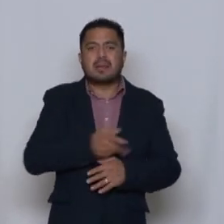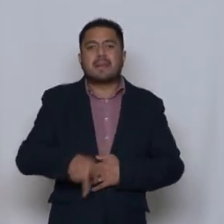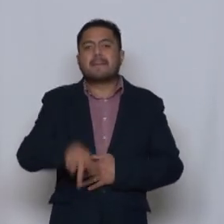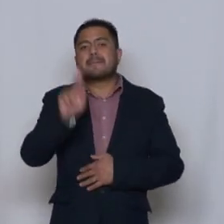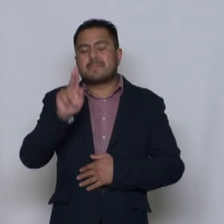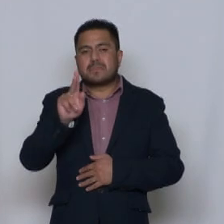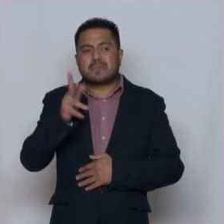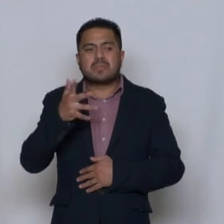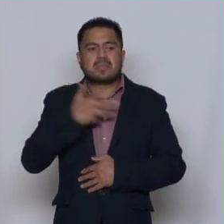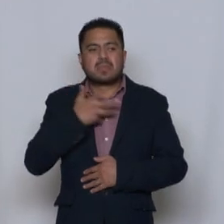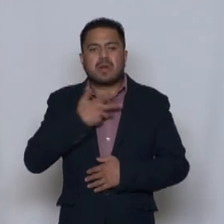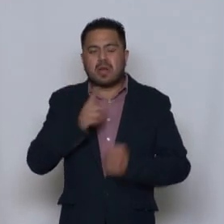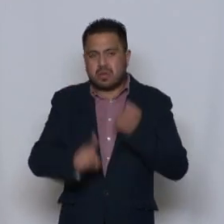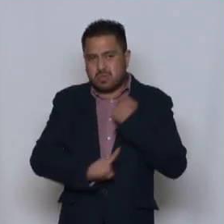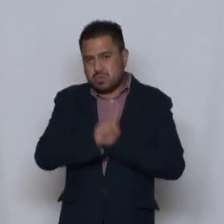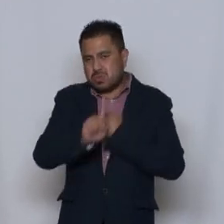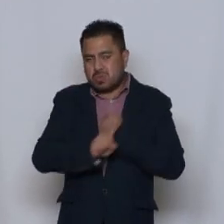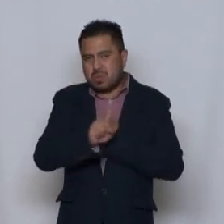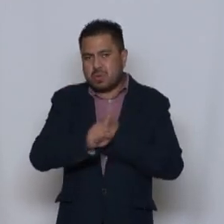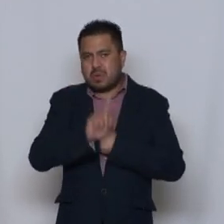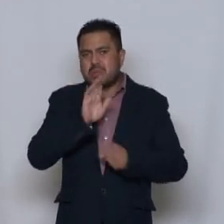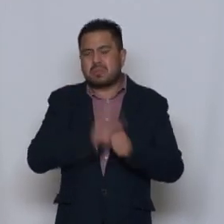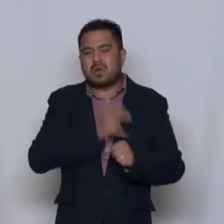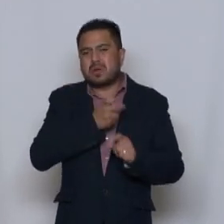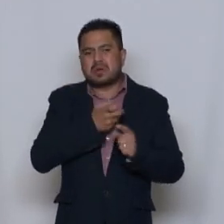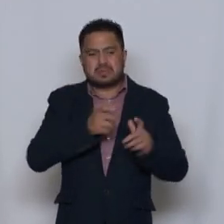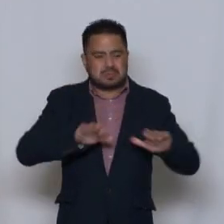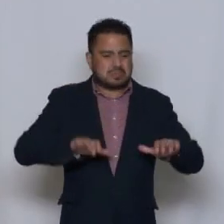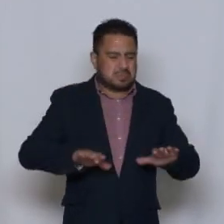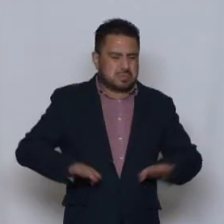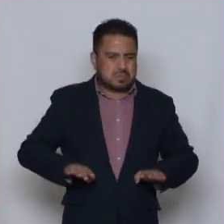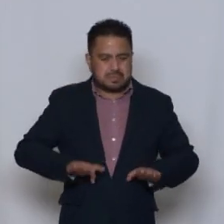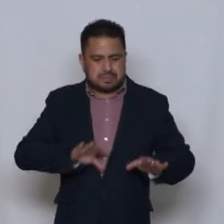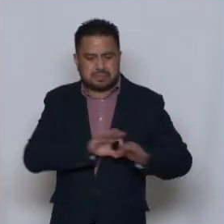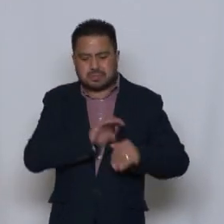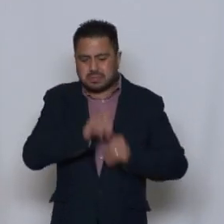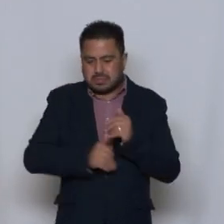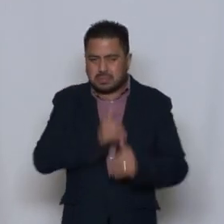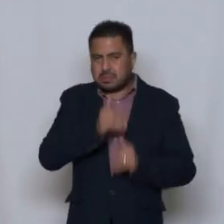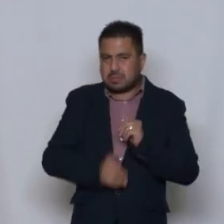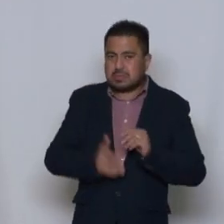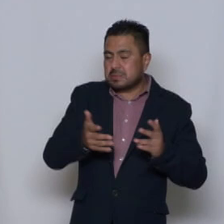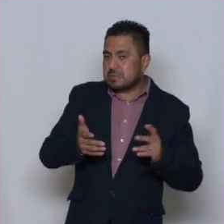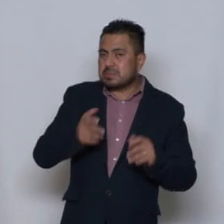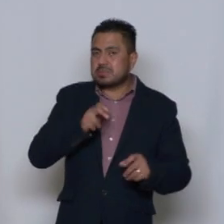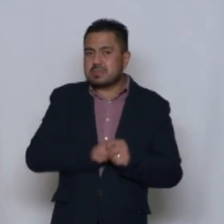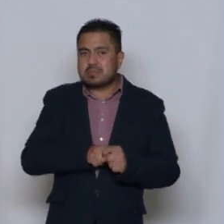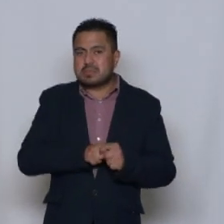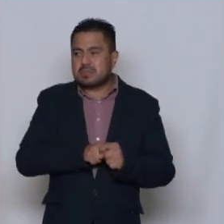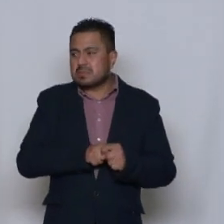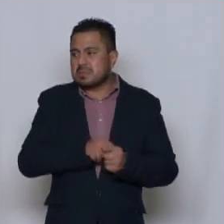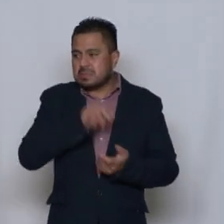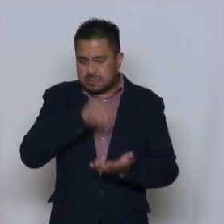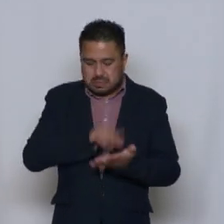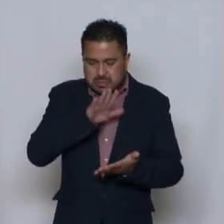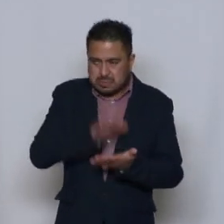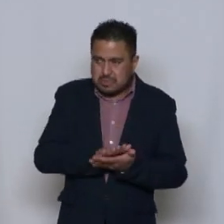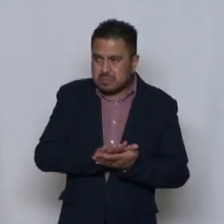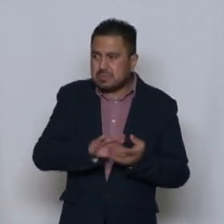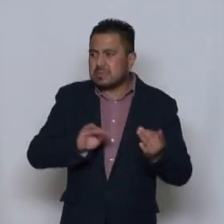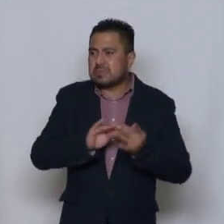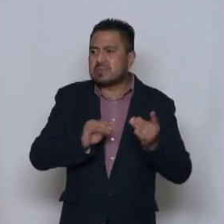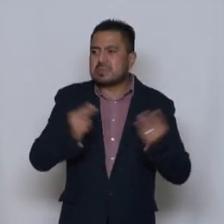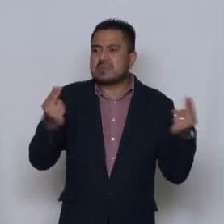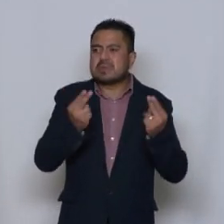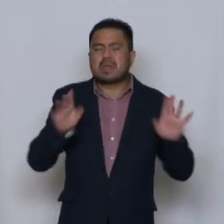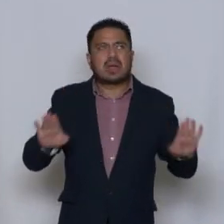hay un problema, digo, por eso es que las similitudes se acaban. Un planeador, por ejemplo, necesita unas